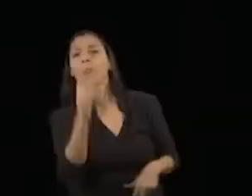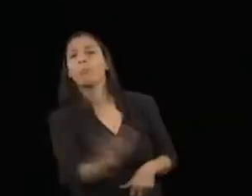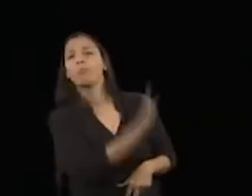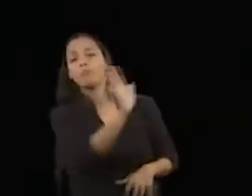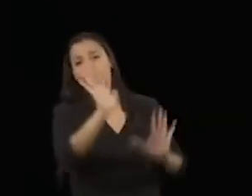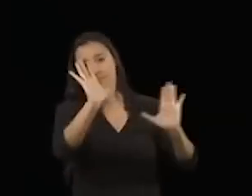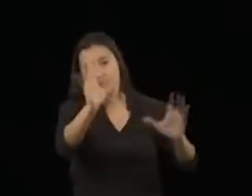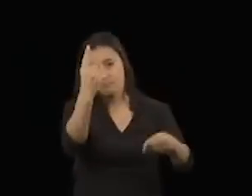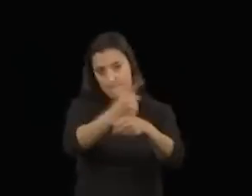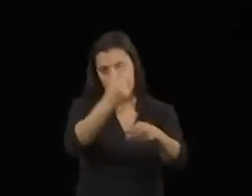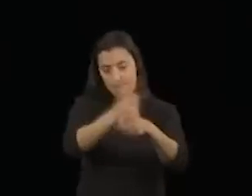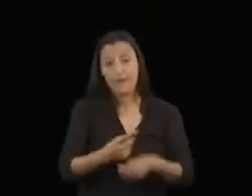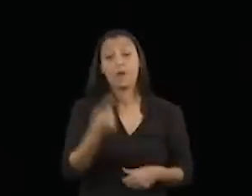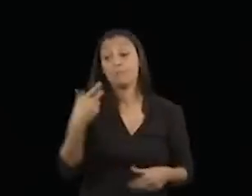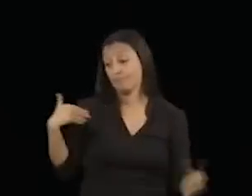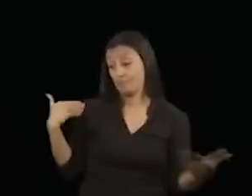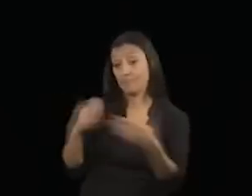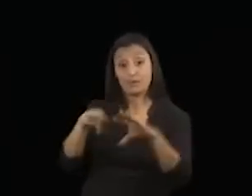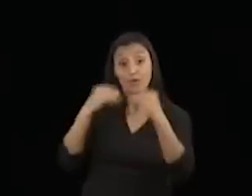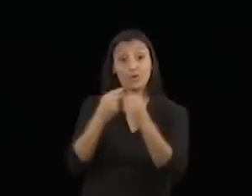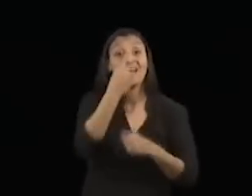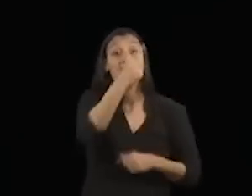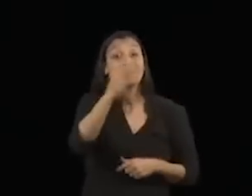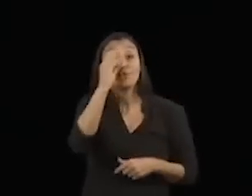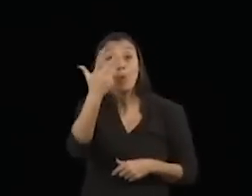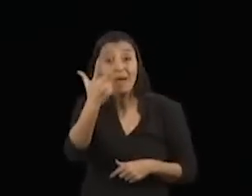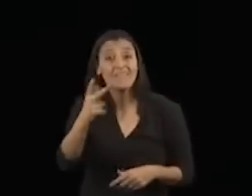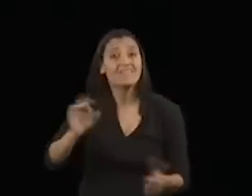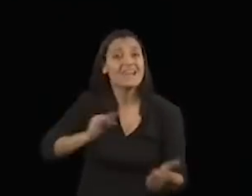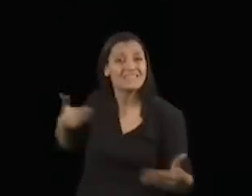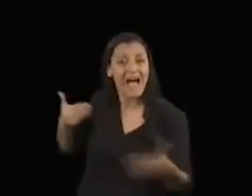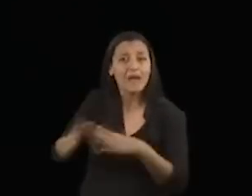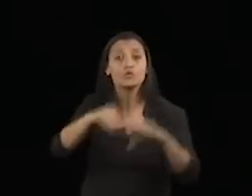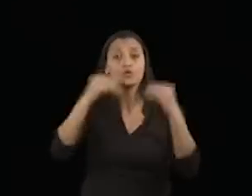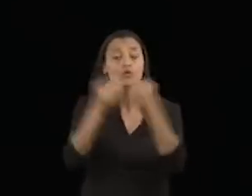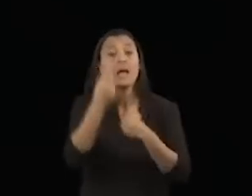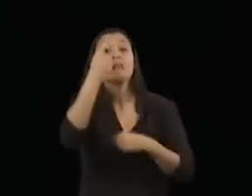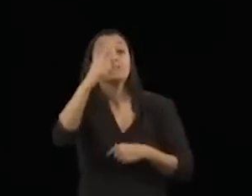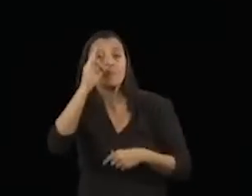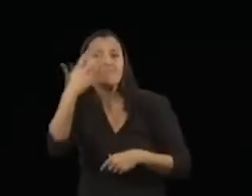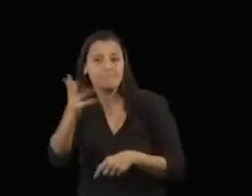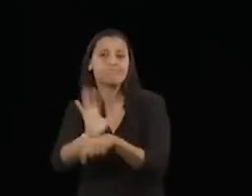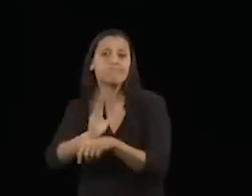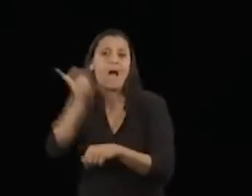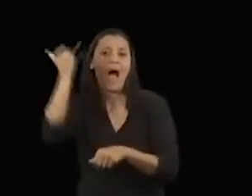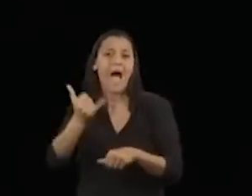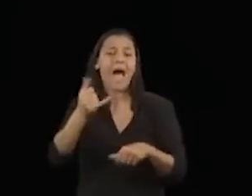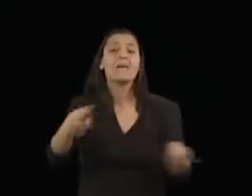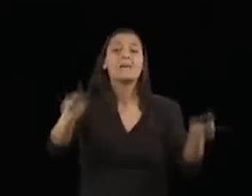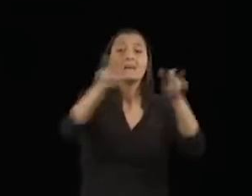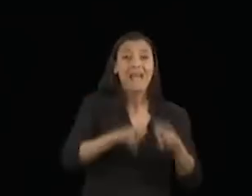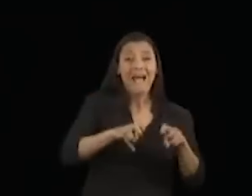de 123 años tuvimos 113 déficits, o sea que tan fácil hacer el ajuste no era fácil.